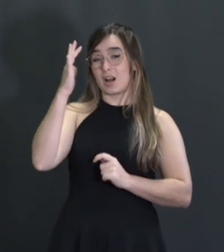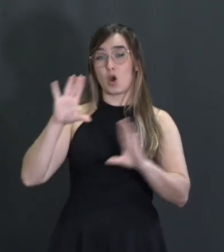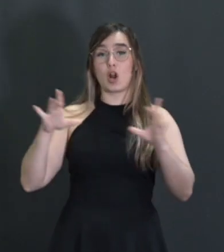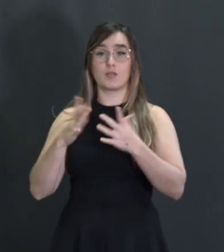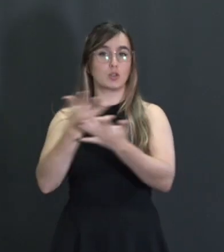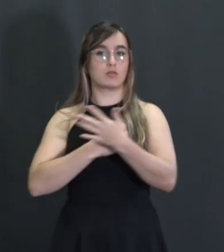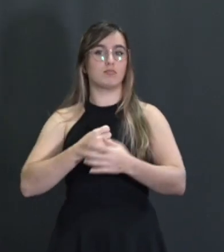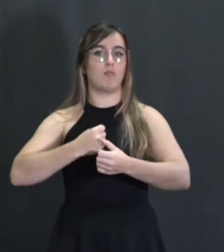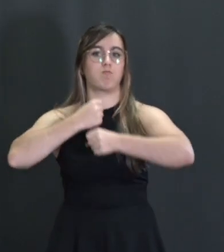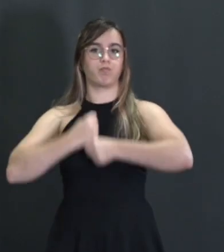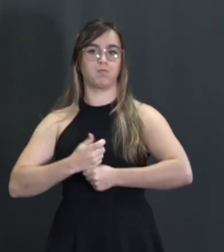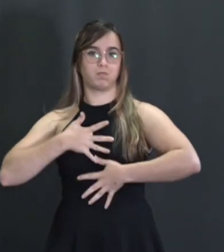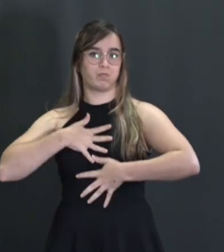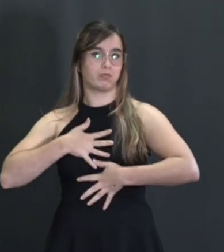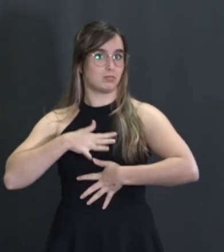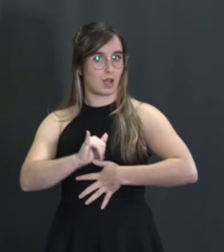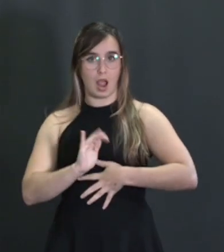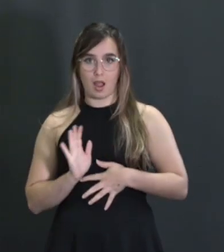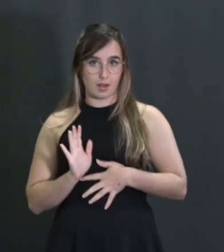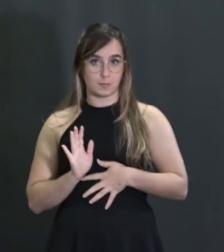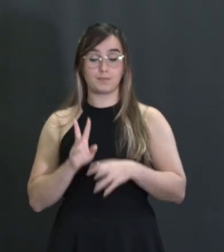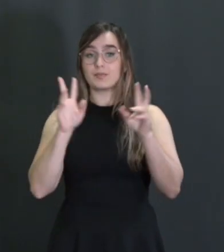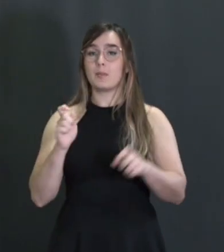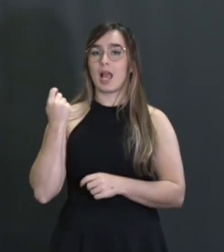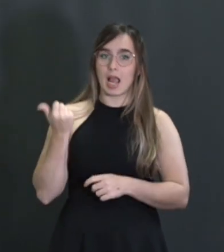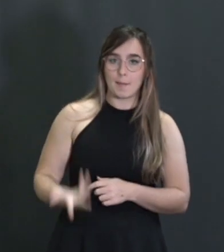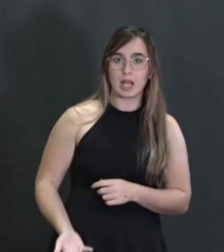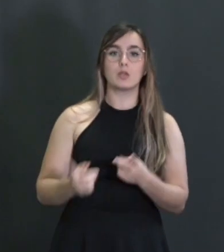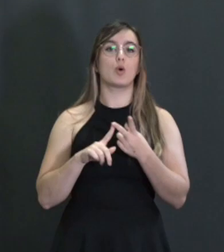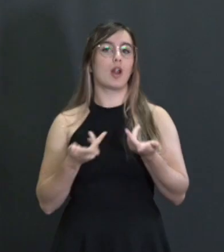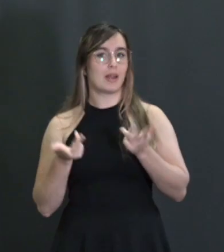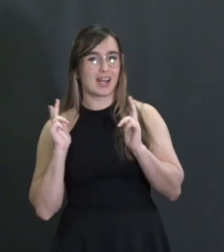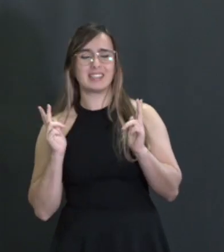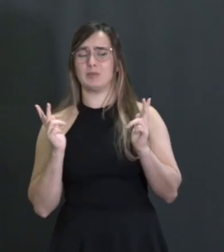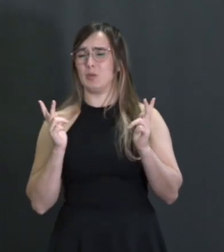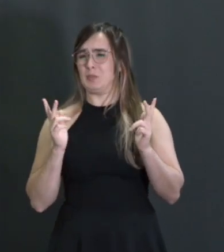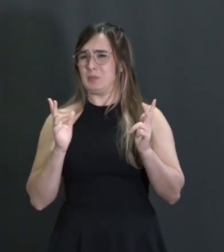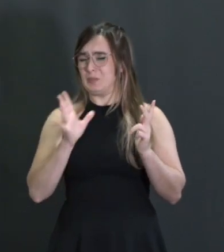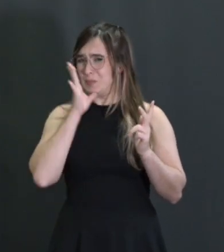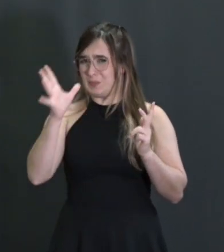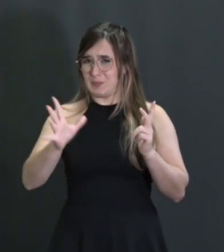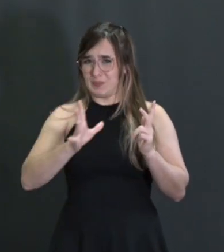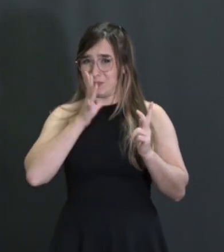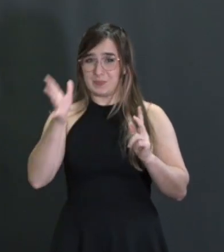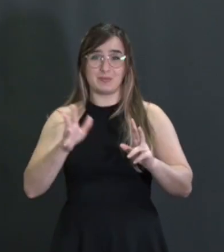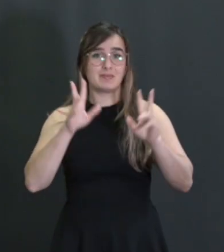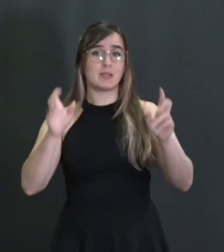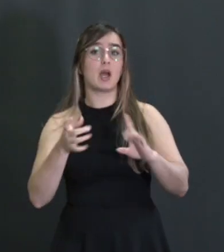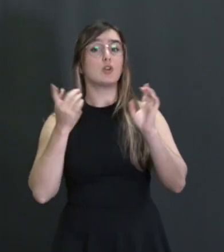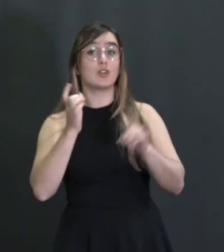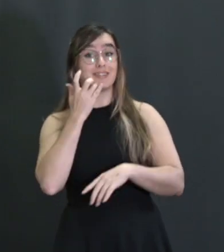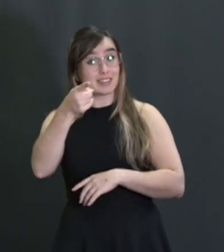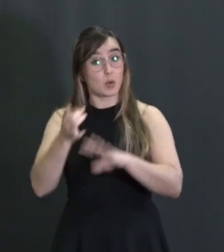colectivo. El capitalismo, el liberalismo atroz de vale solo el que